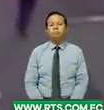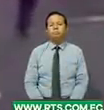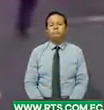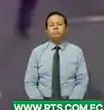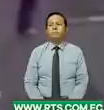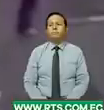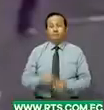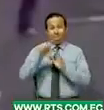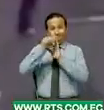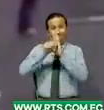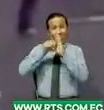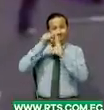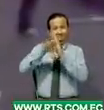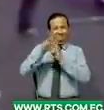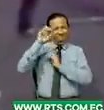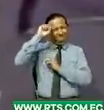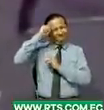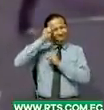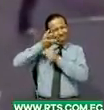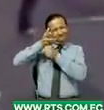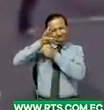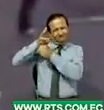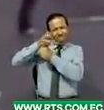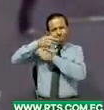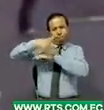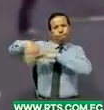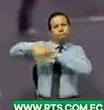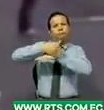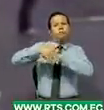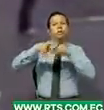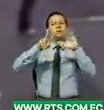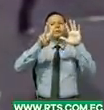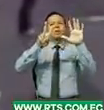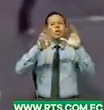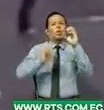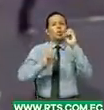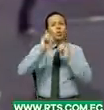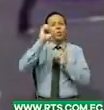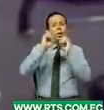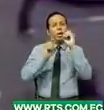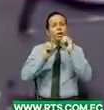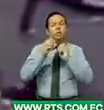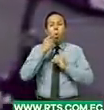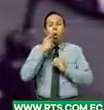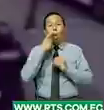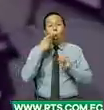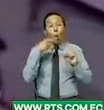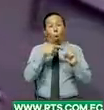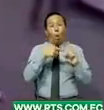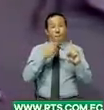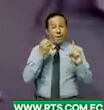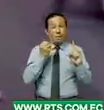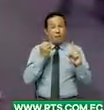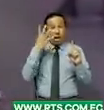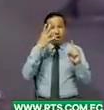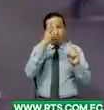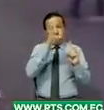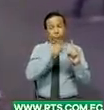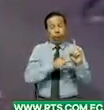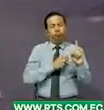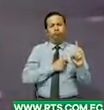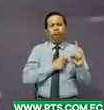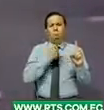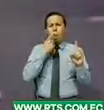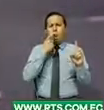Es el video de una cámara de seguridad de la avenida 7 de octubre. Se observa al apodado Mesías abordar un bus del cual desciende porque